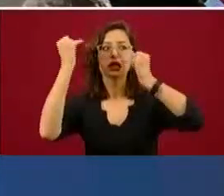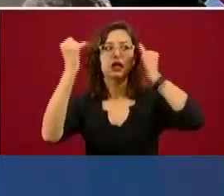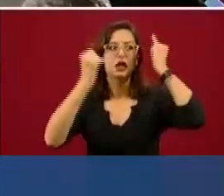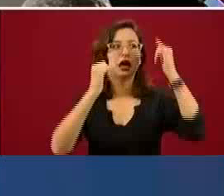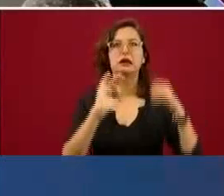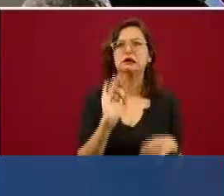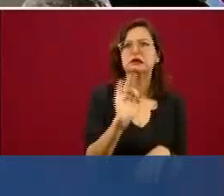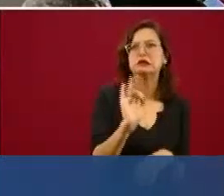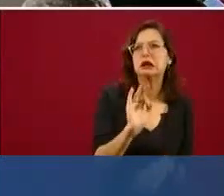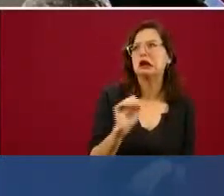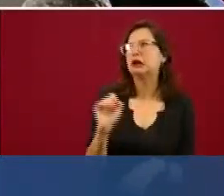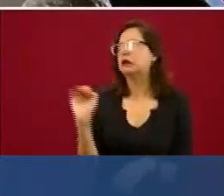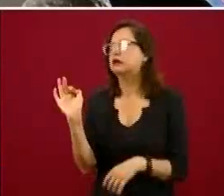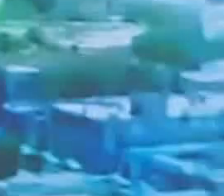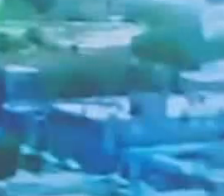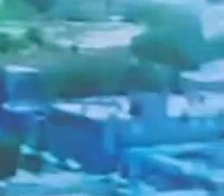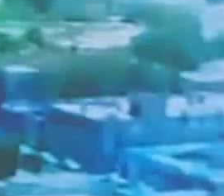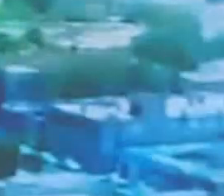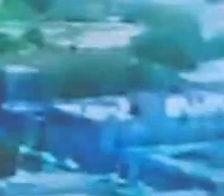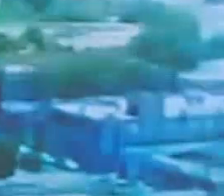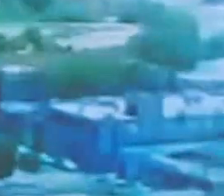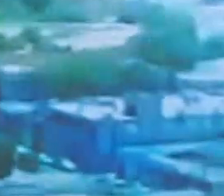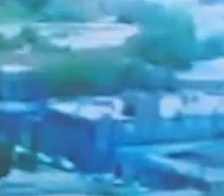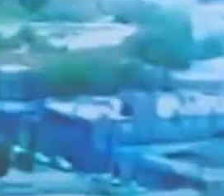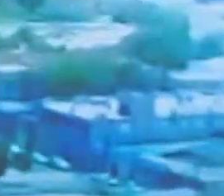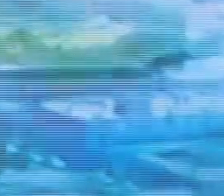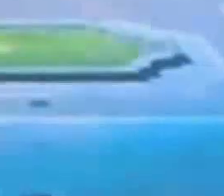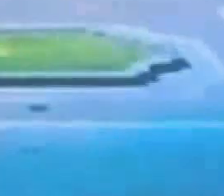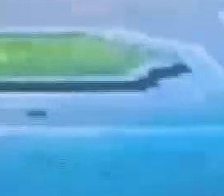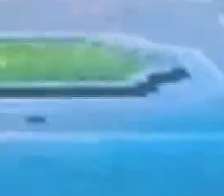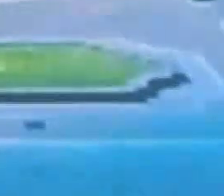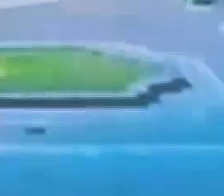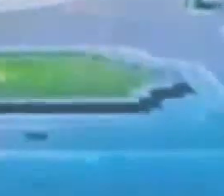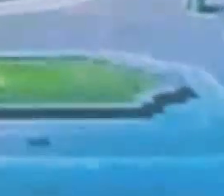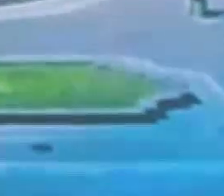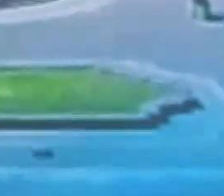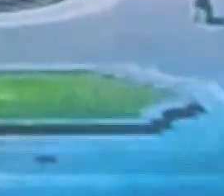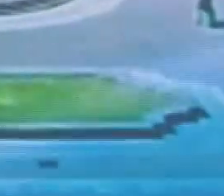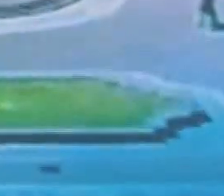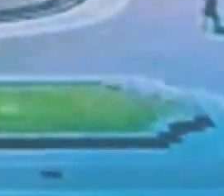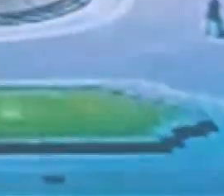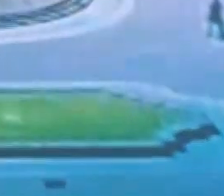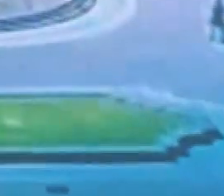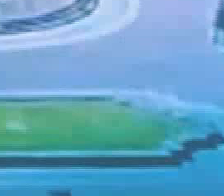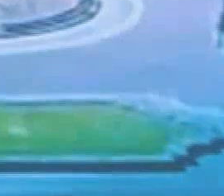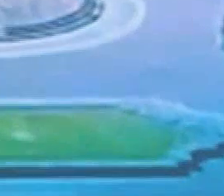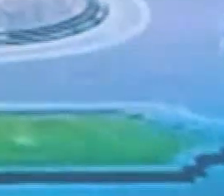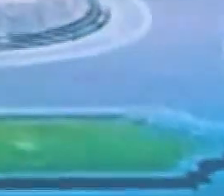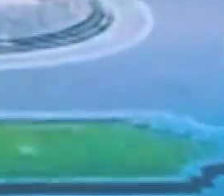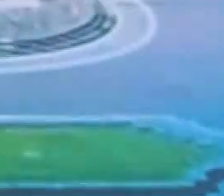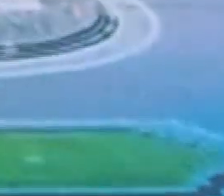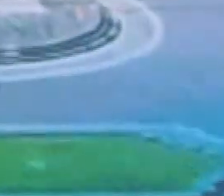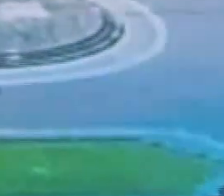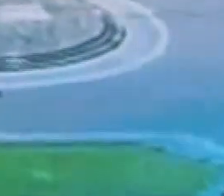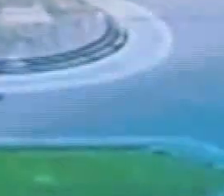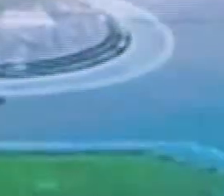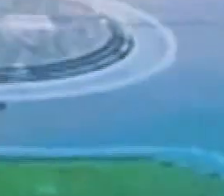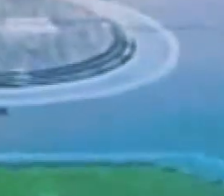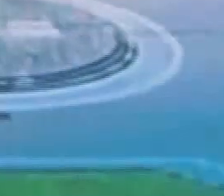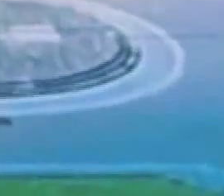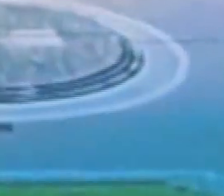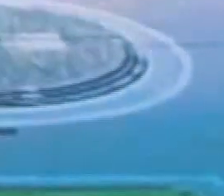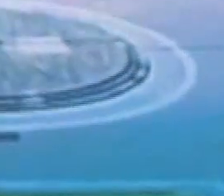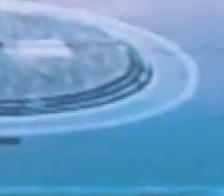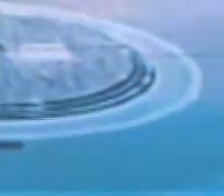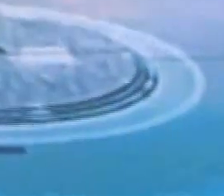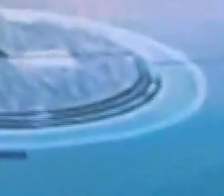el punto es hablar de la fortaleza, hablar de que él también está fuerte, que habrá liderazgo y que deja todo en manos de los que saben, que lo ha